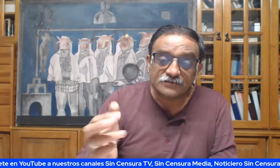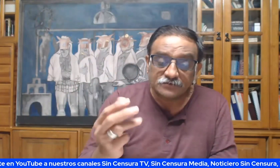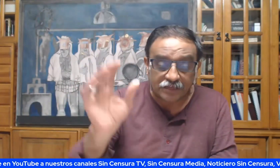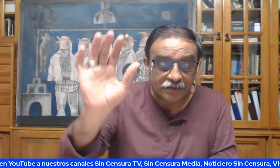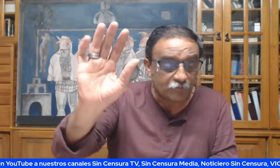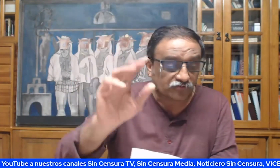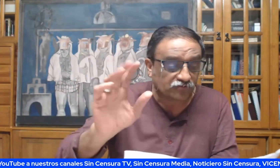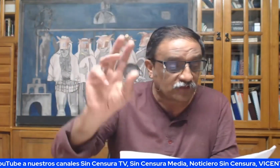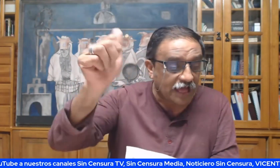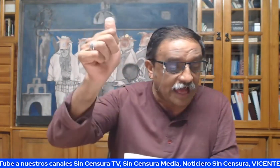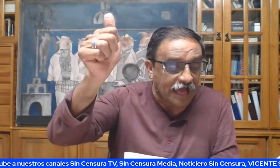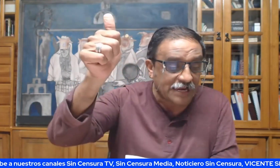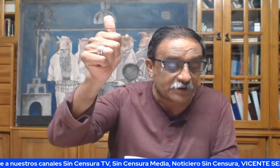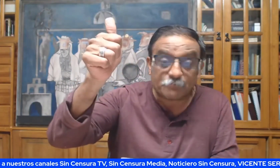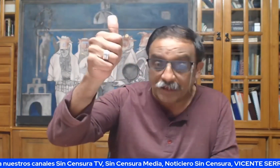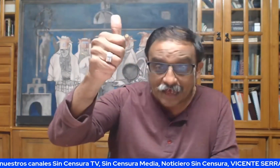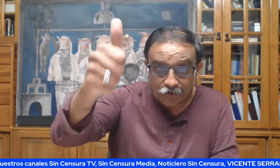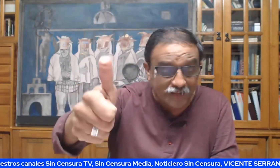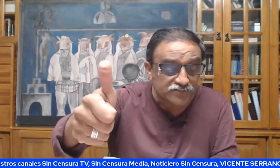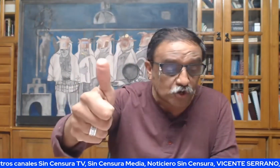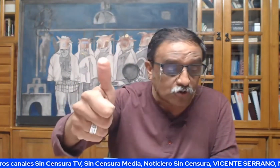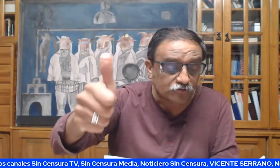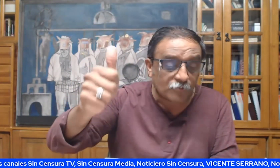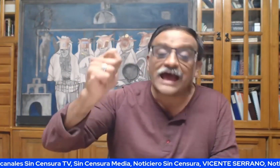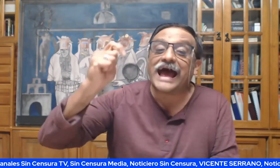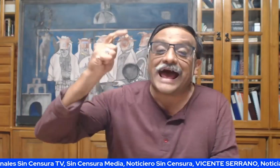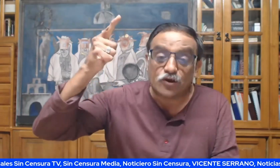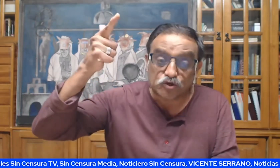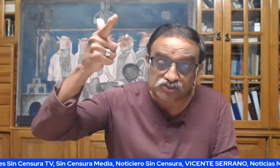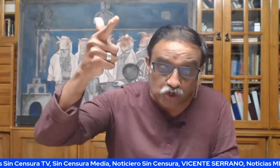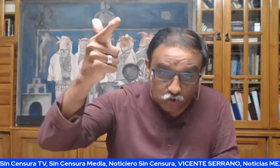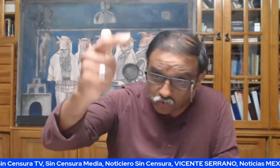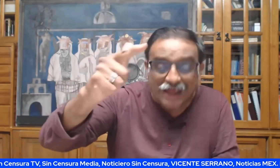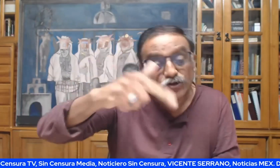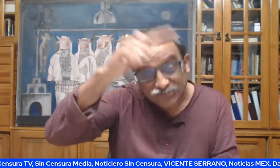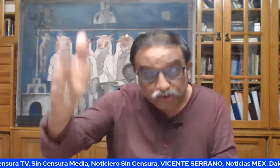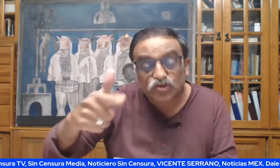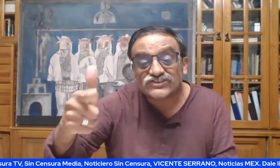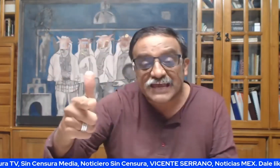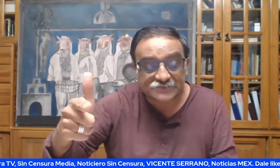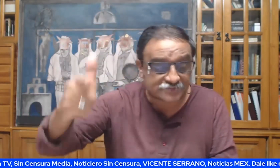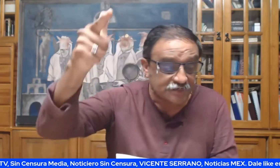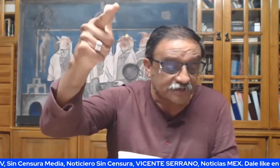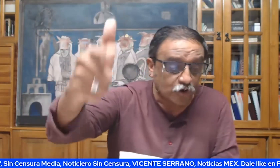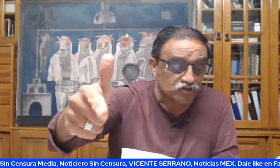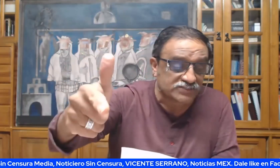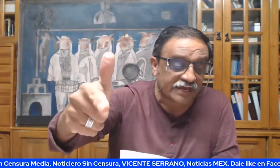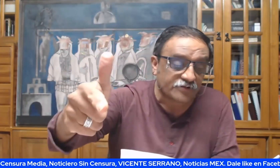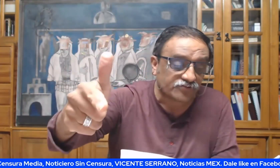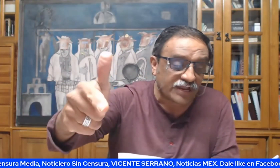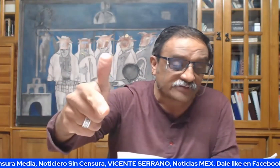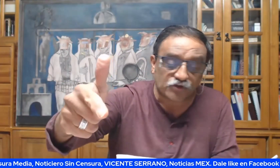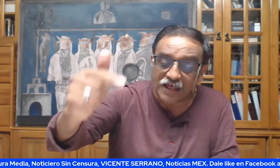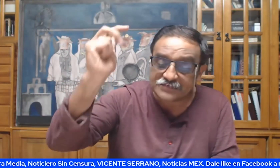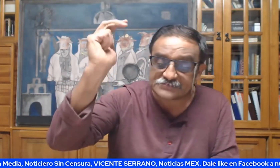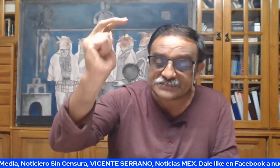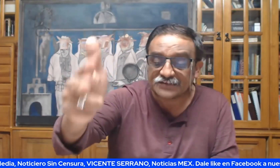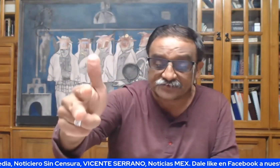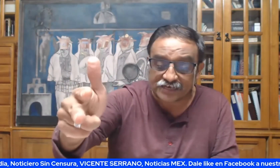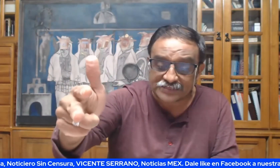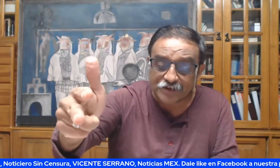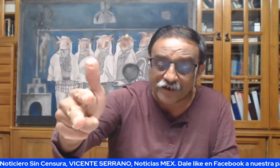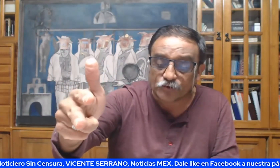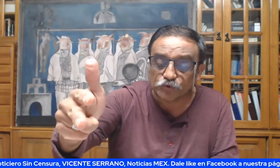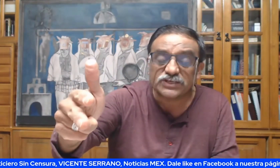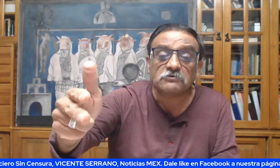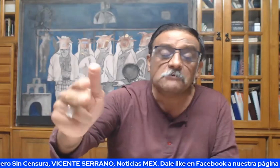12, tenemos a Lorenzo Córdoba, a los otros 10 consejeros electorales y